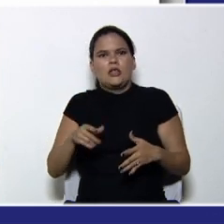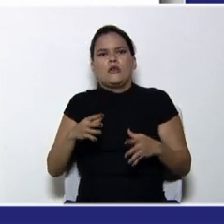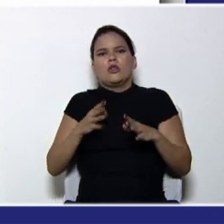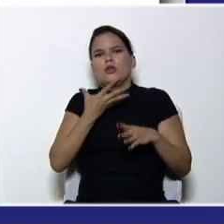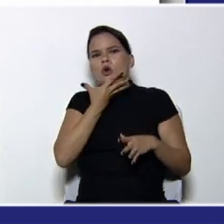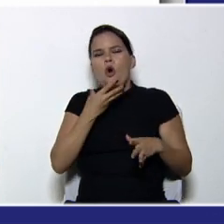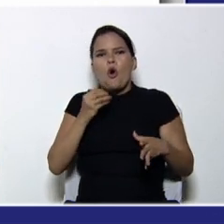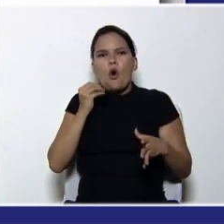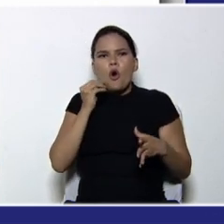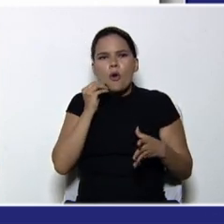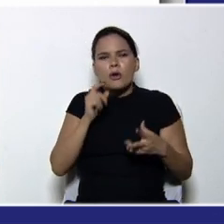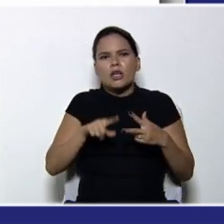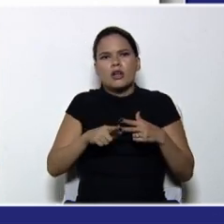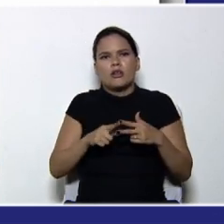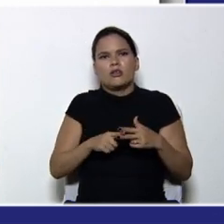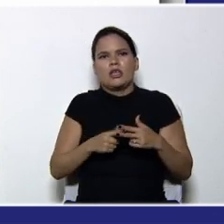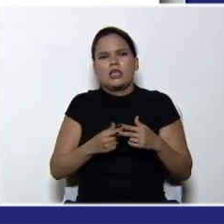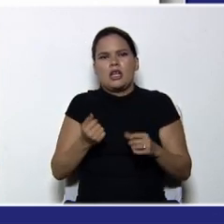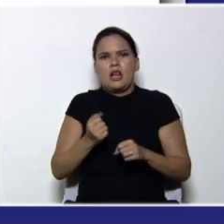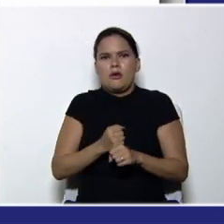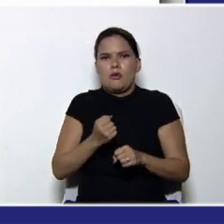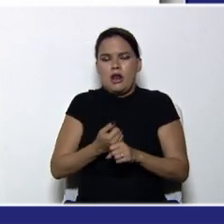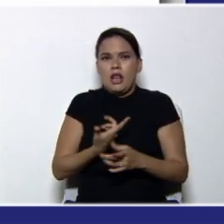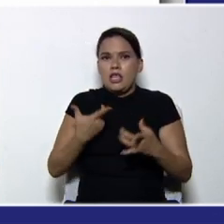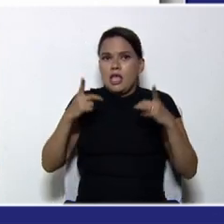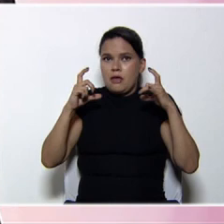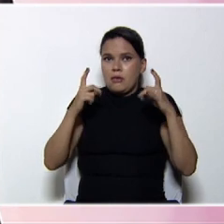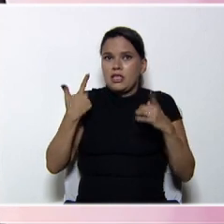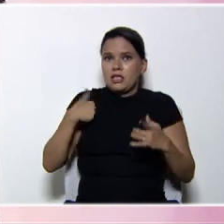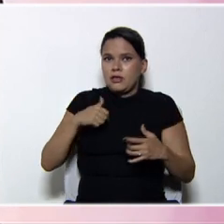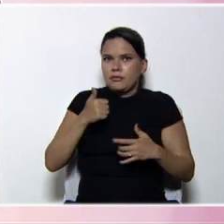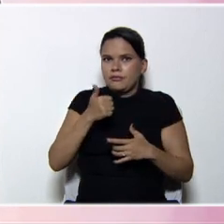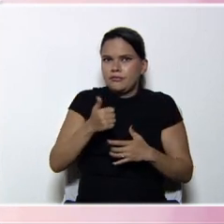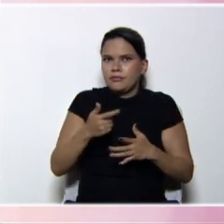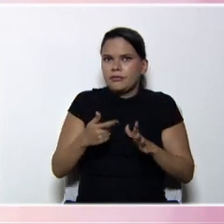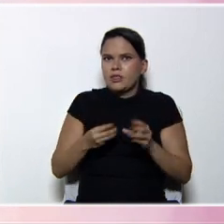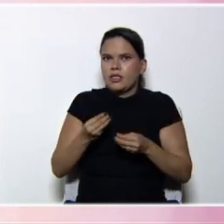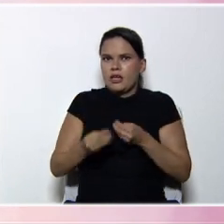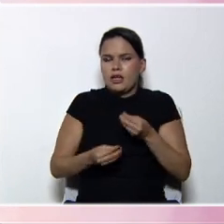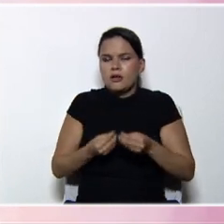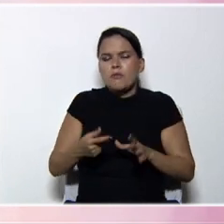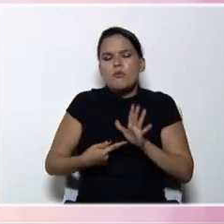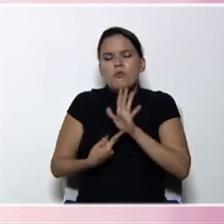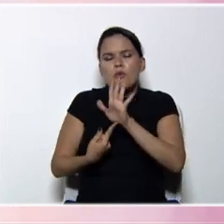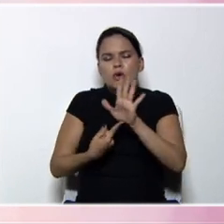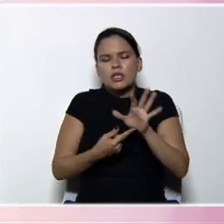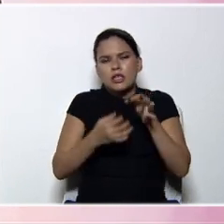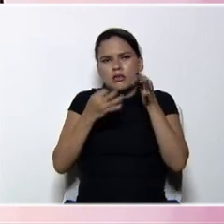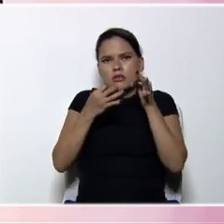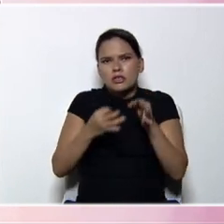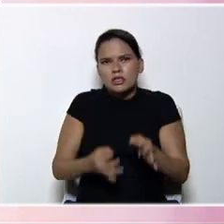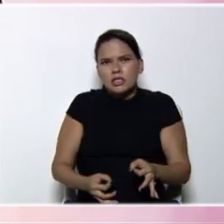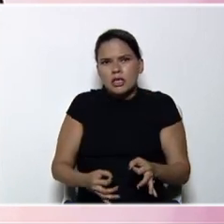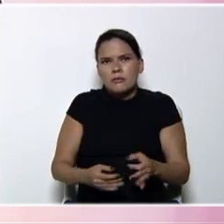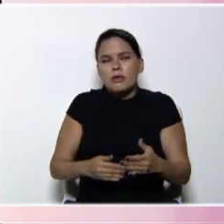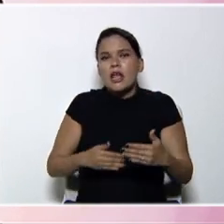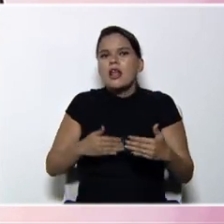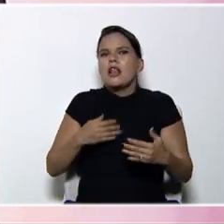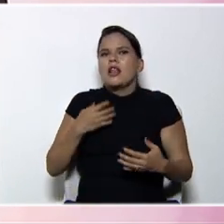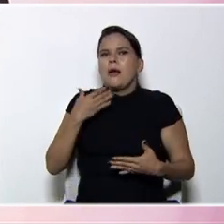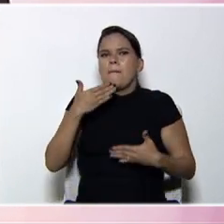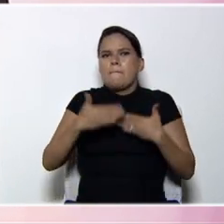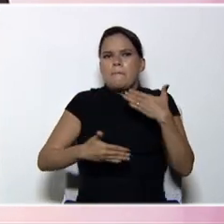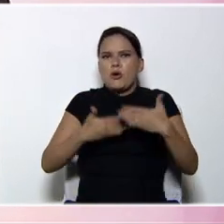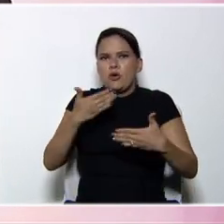estas imágenes deben ser muy bien elaboradas, mostrando siempre el potencial y sobre todo la producción,